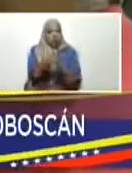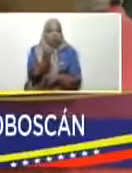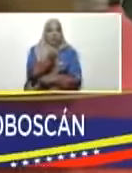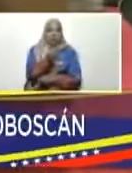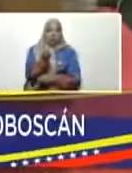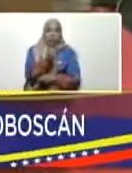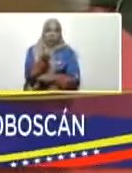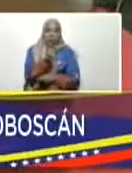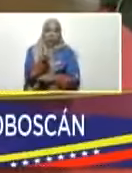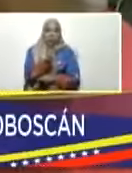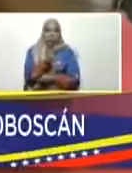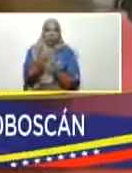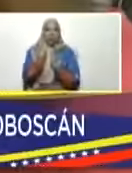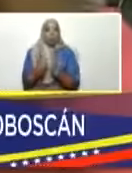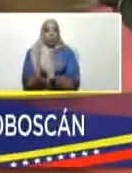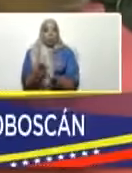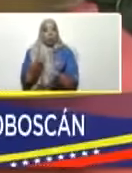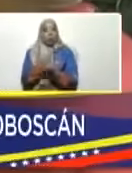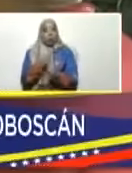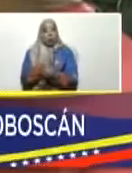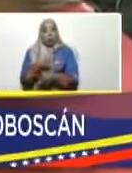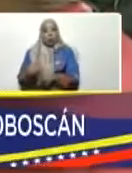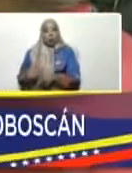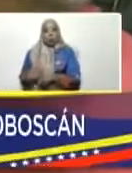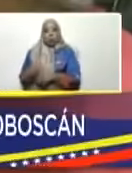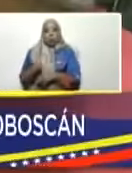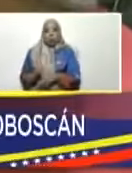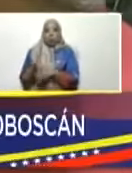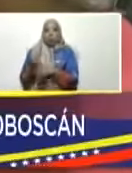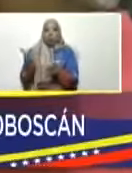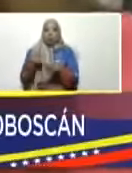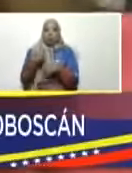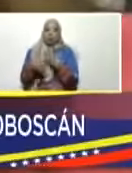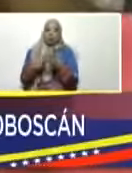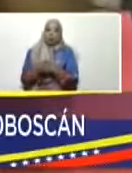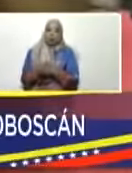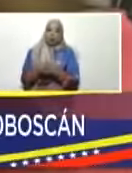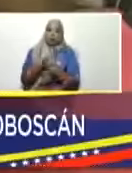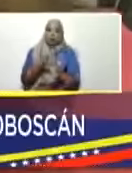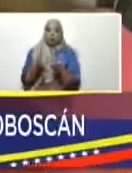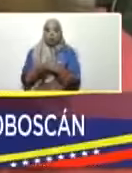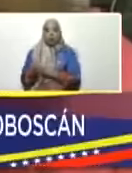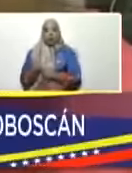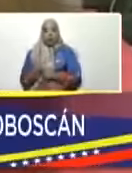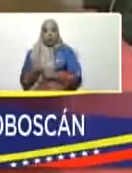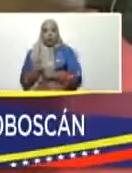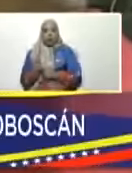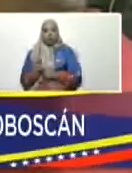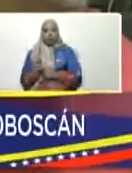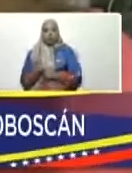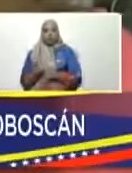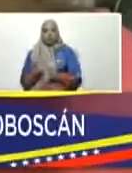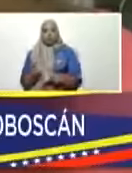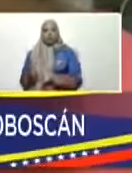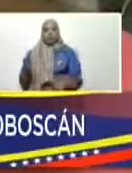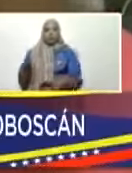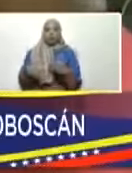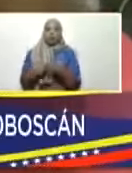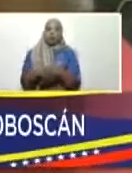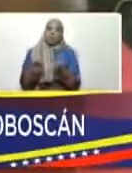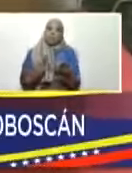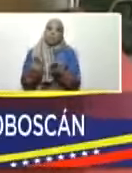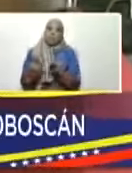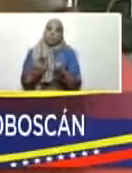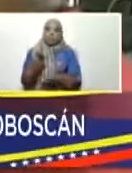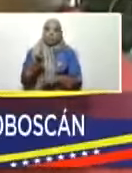venezolanas para hacer la cuantificación de nuestras reservas de gas. El gas es la transición energética y nosotros, Venezuela, estamos preparados